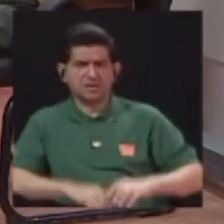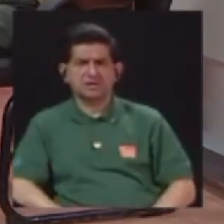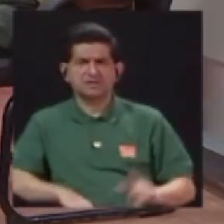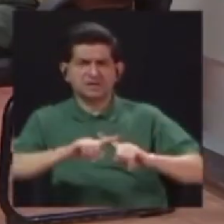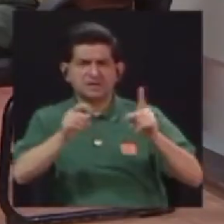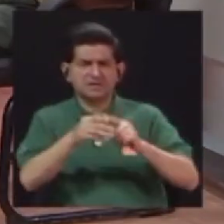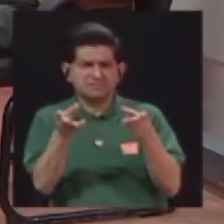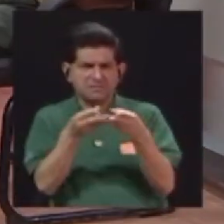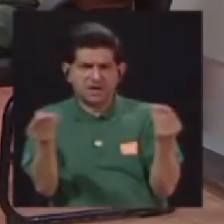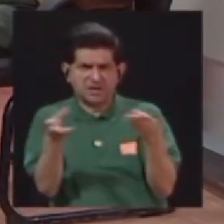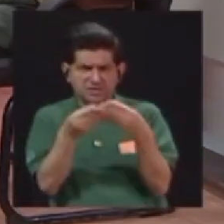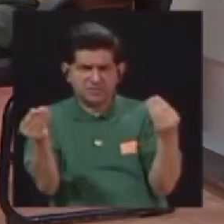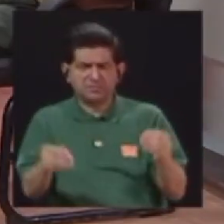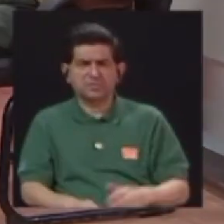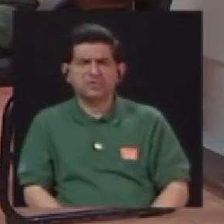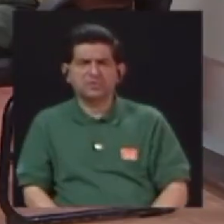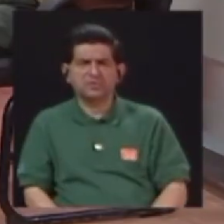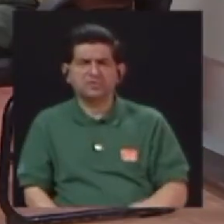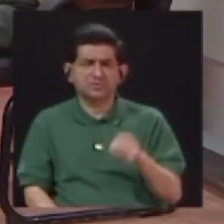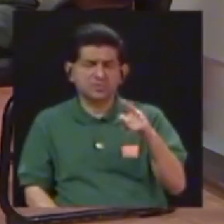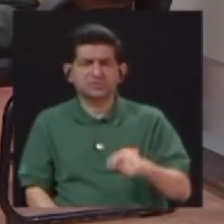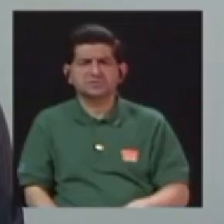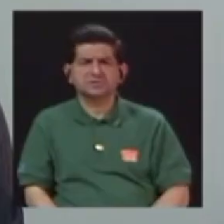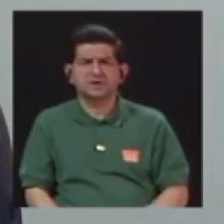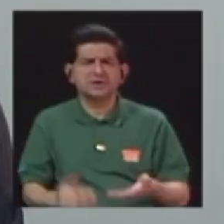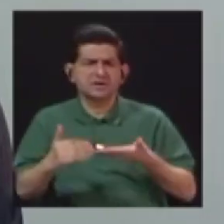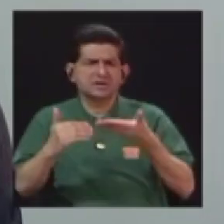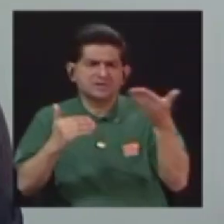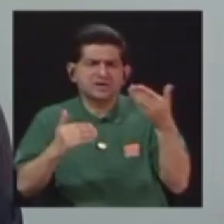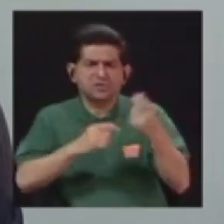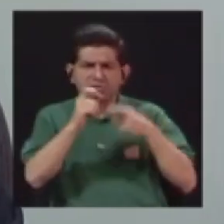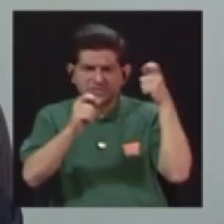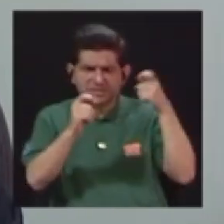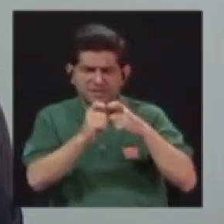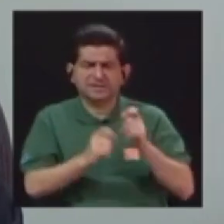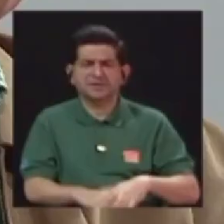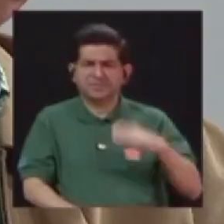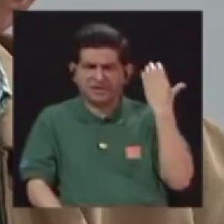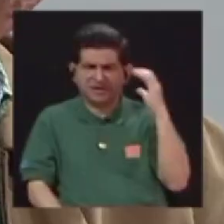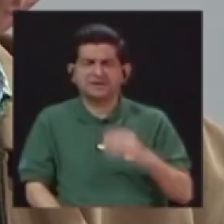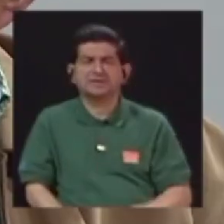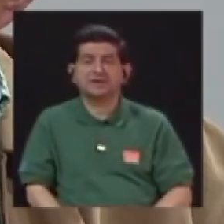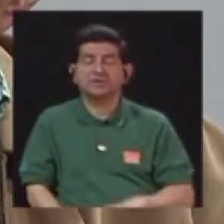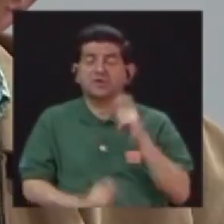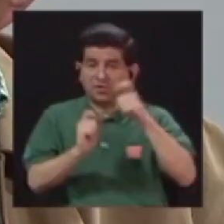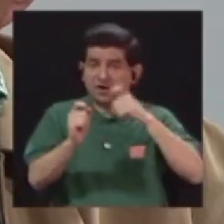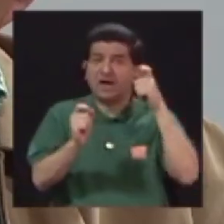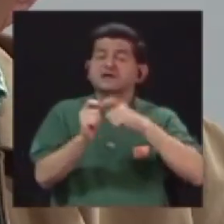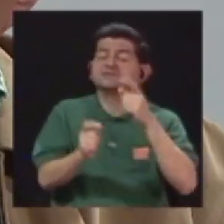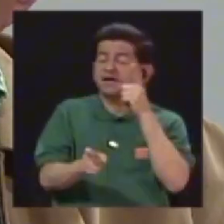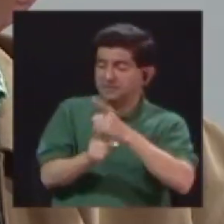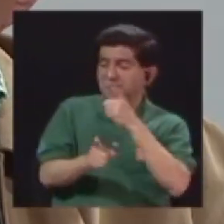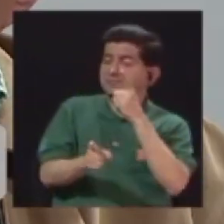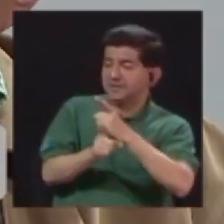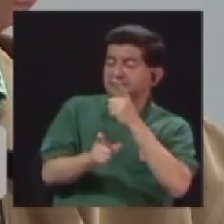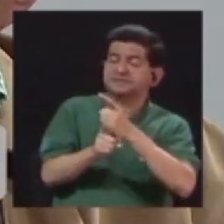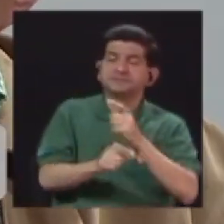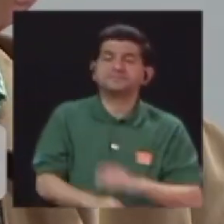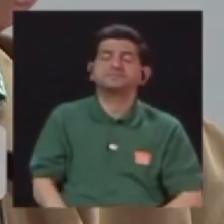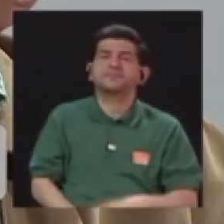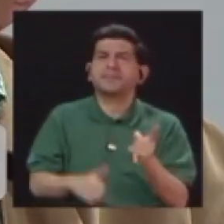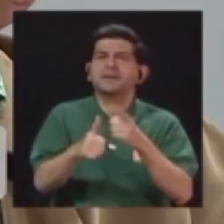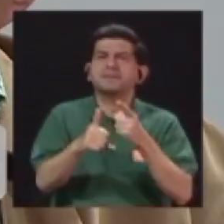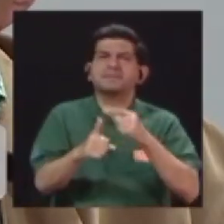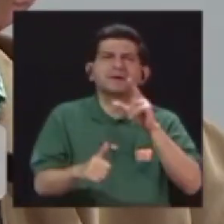ultramarinos de exclusividad precisamente en Cartago. En realidad así fue. Primero